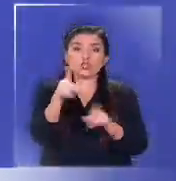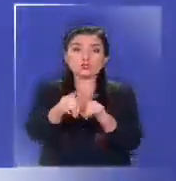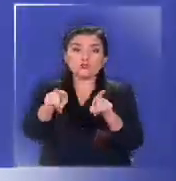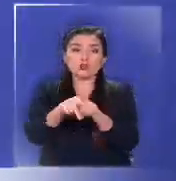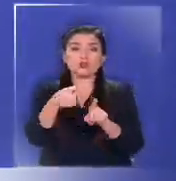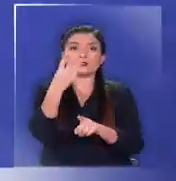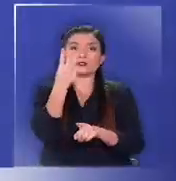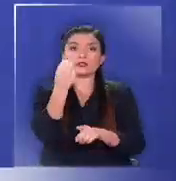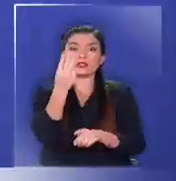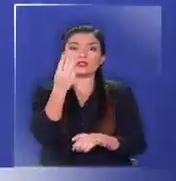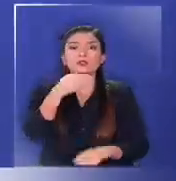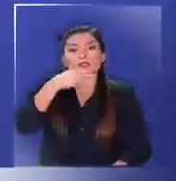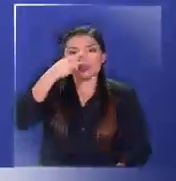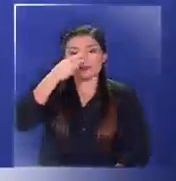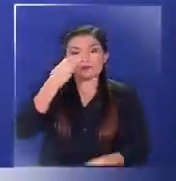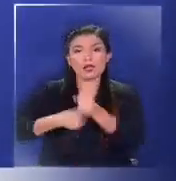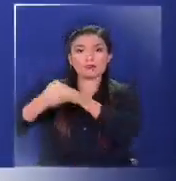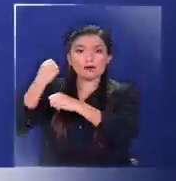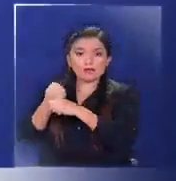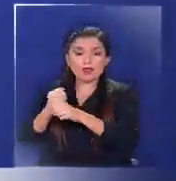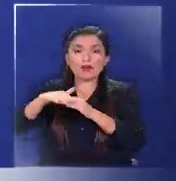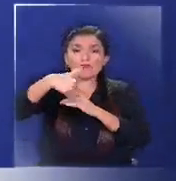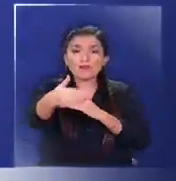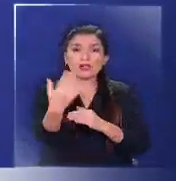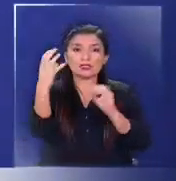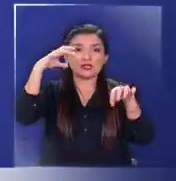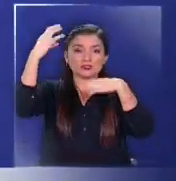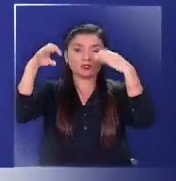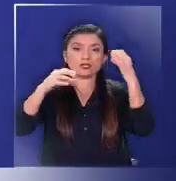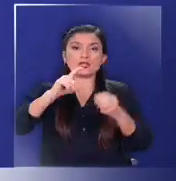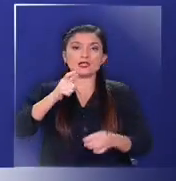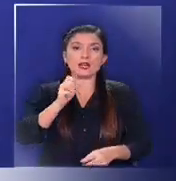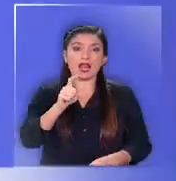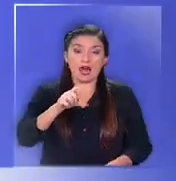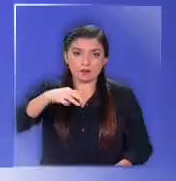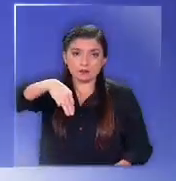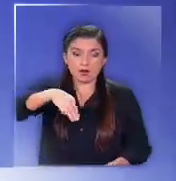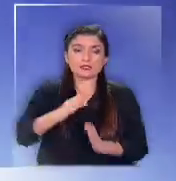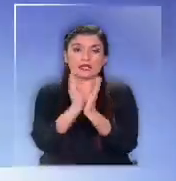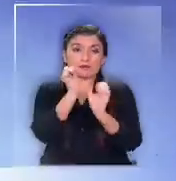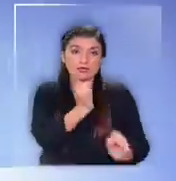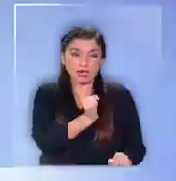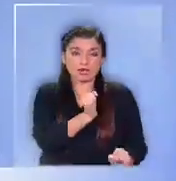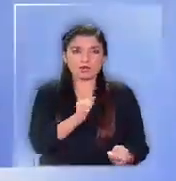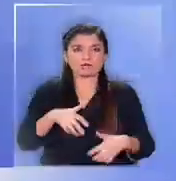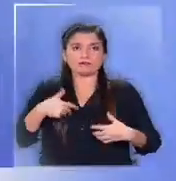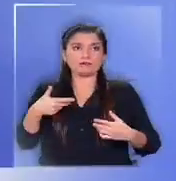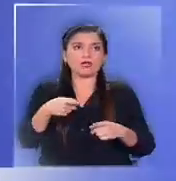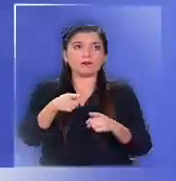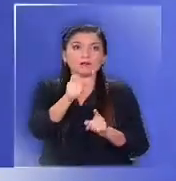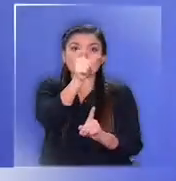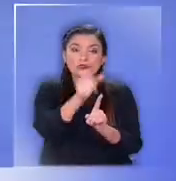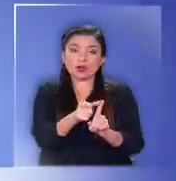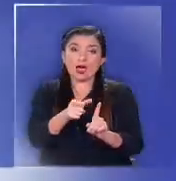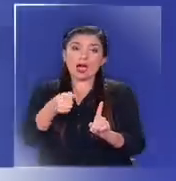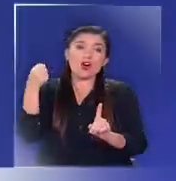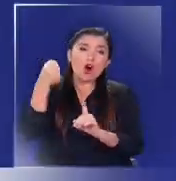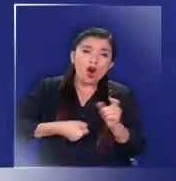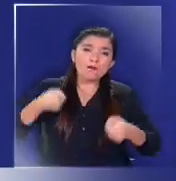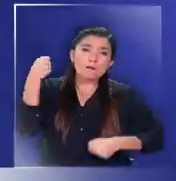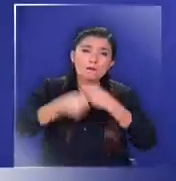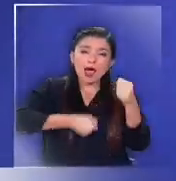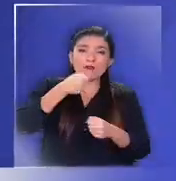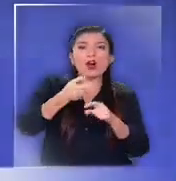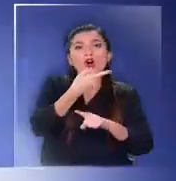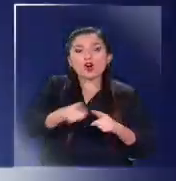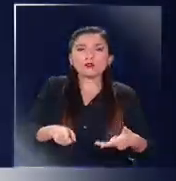noviembre del año pasado afuera de la discoteca Glam de la comuna de San Miguel. Mientras uno golpeaba a una de sus víctimas, el otro con un arma les disparaba a